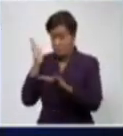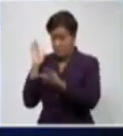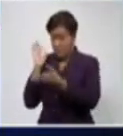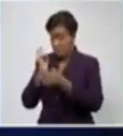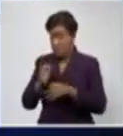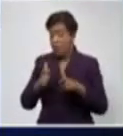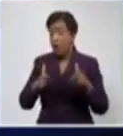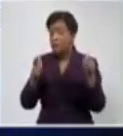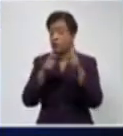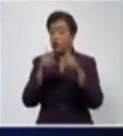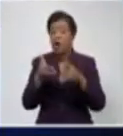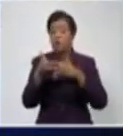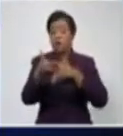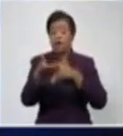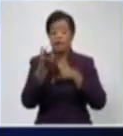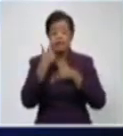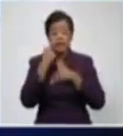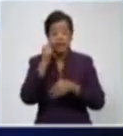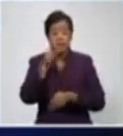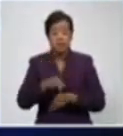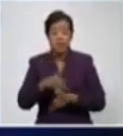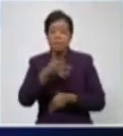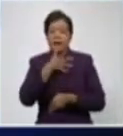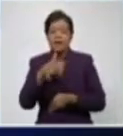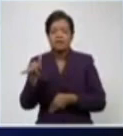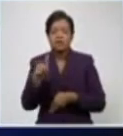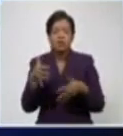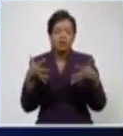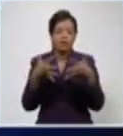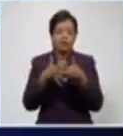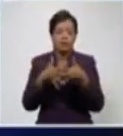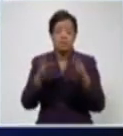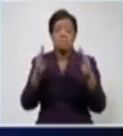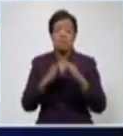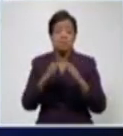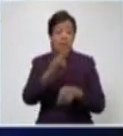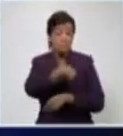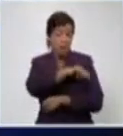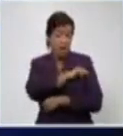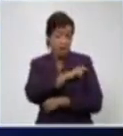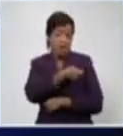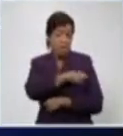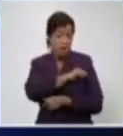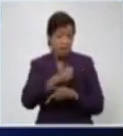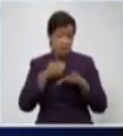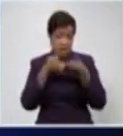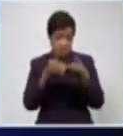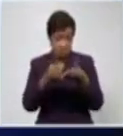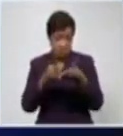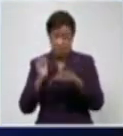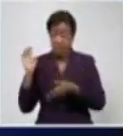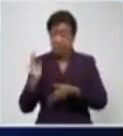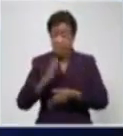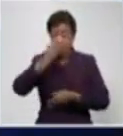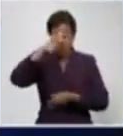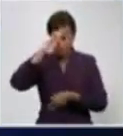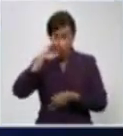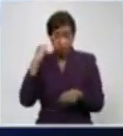Capitolio, noten si existe o no paralelismo. Vive en España, desde allá apoya, llega a Cuba, es